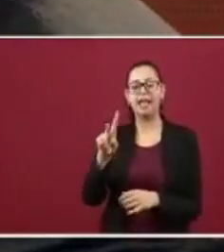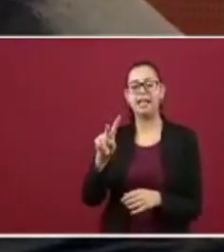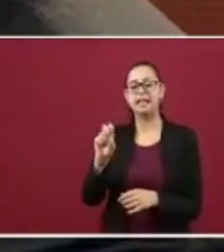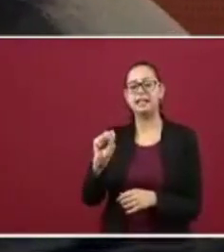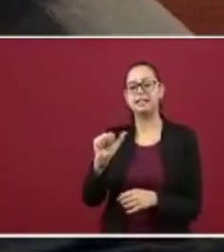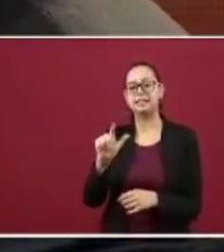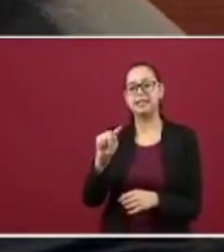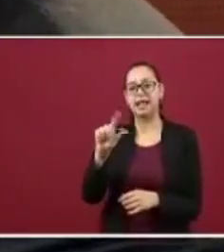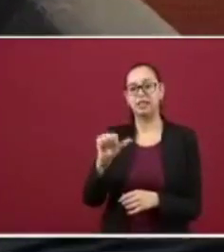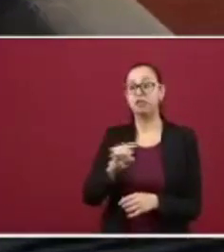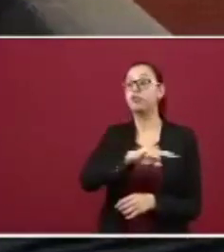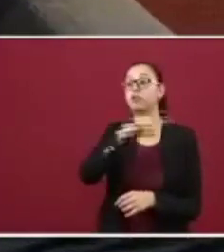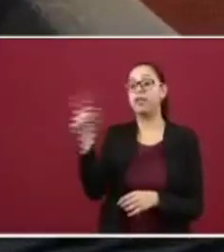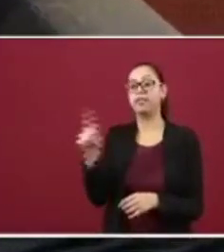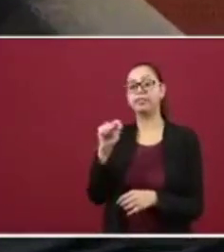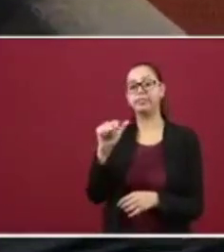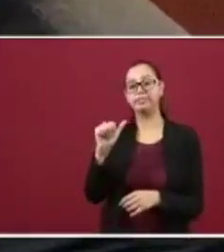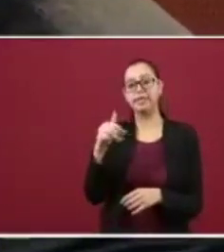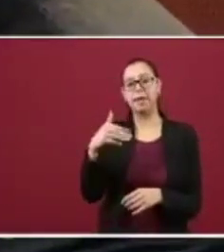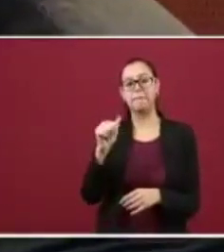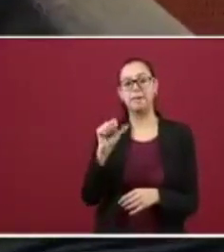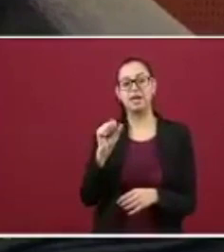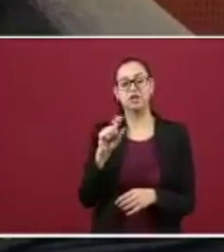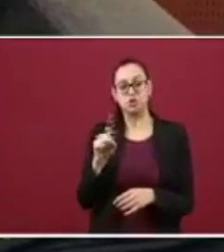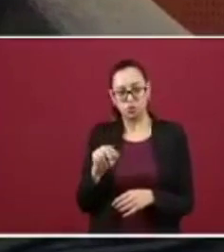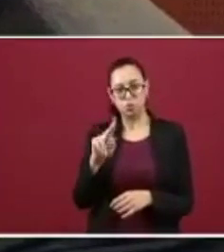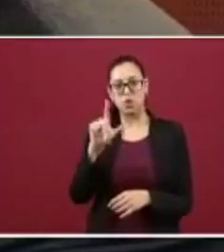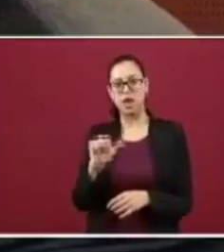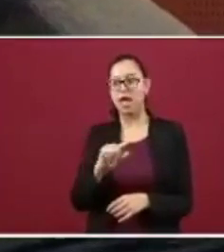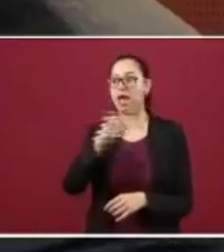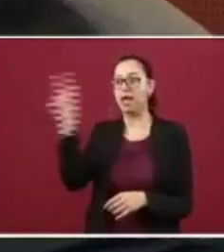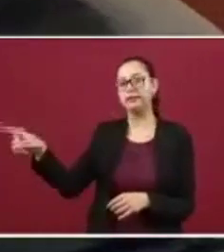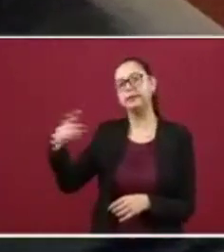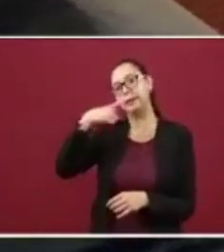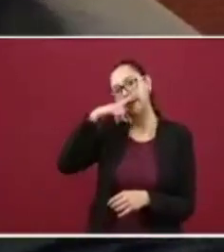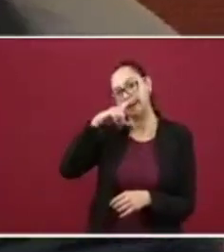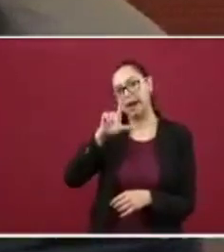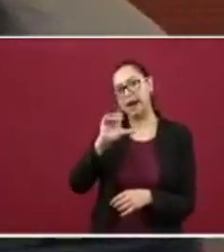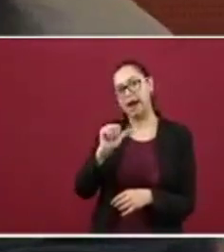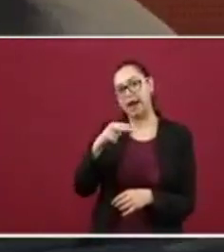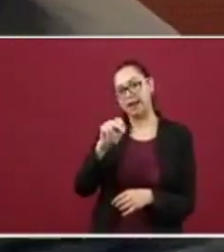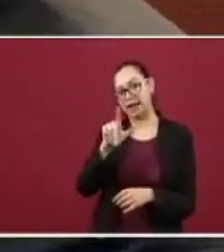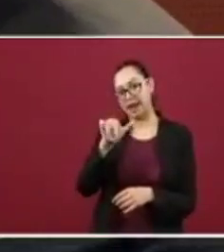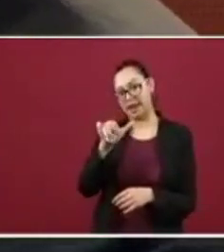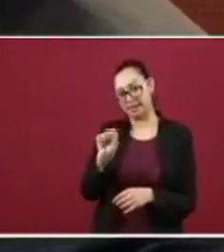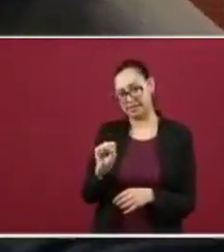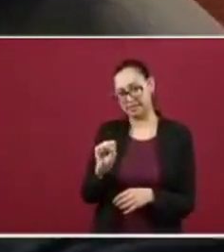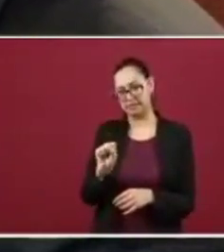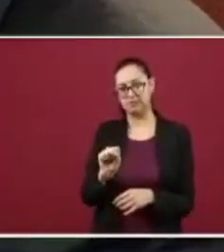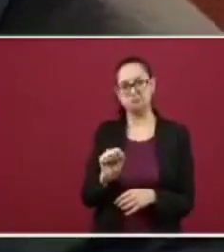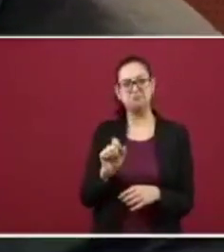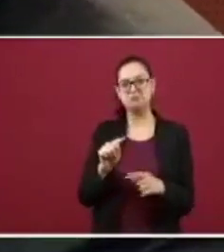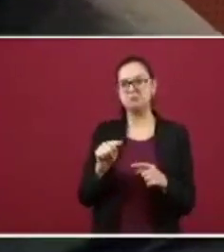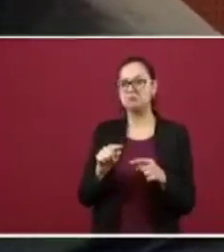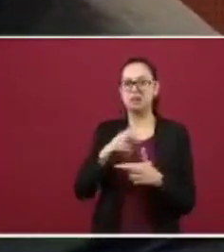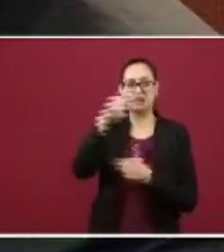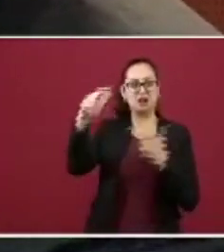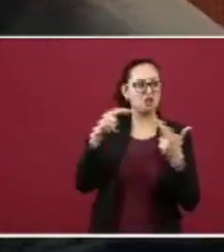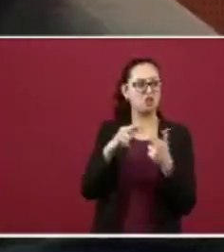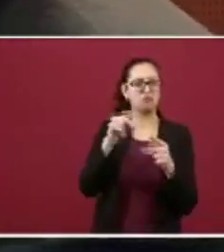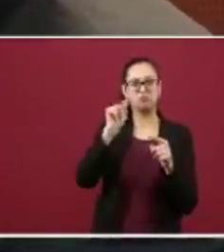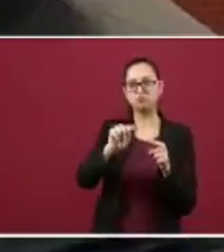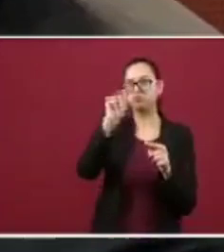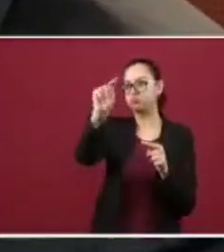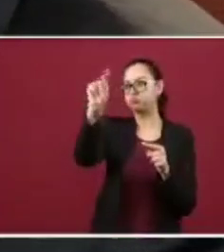Tamazula, en Canelas, en otra región